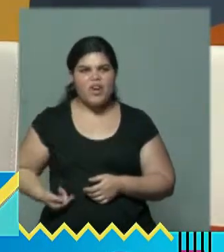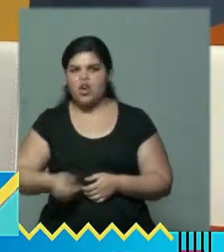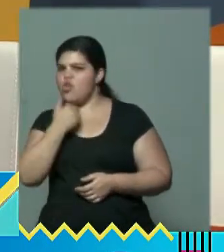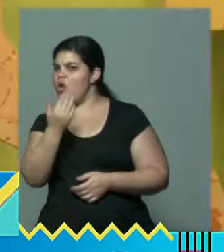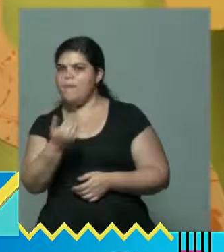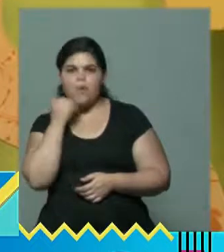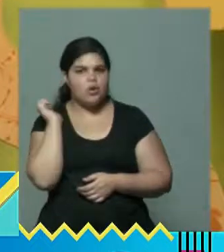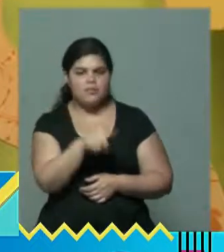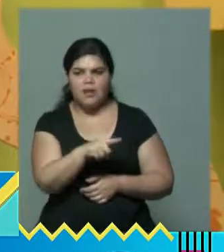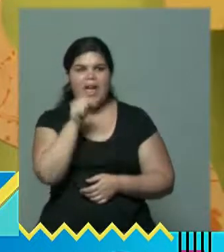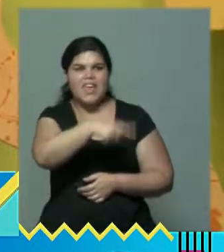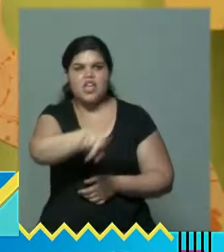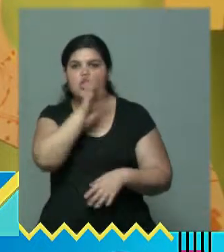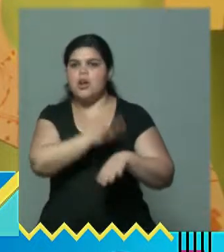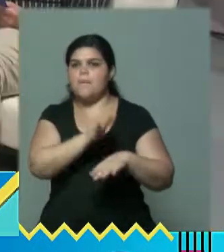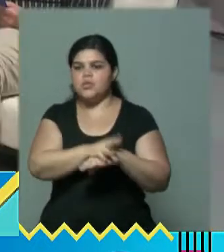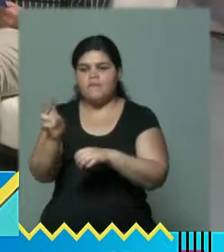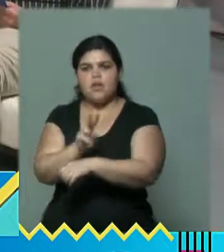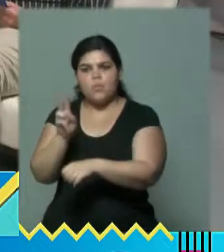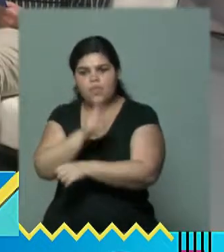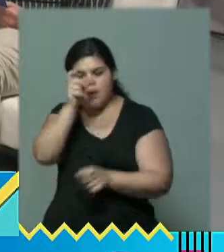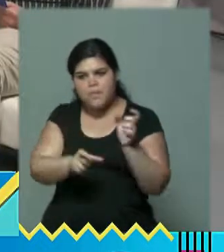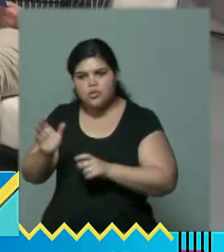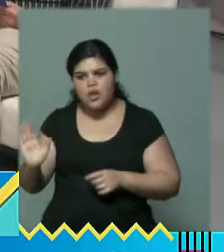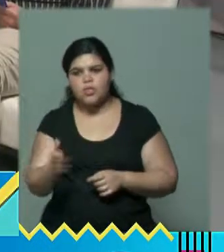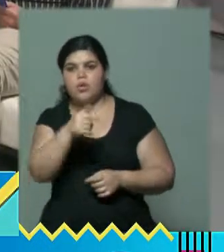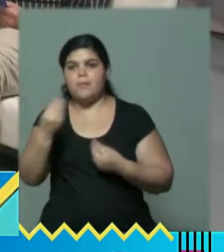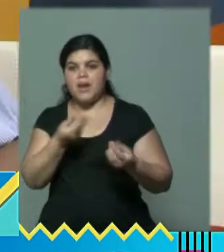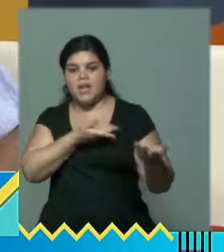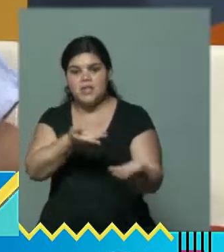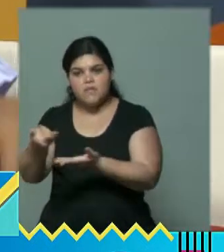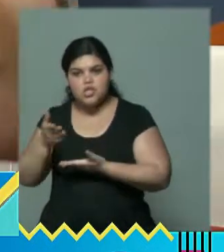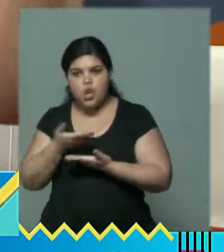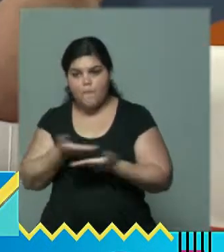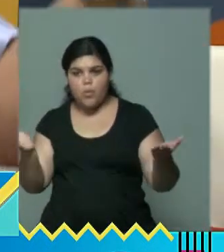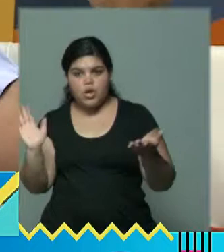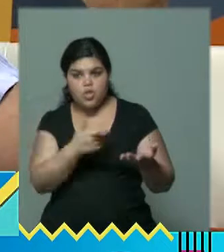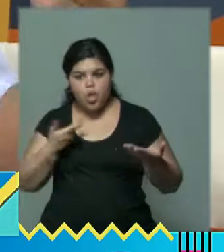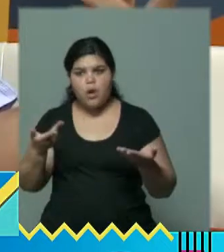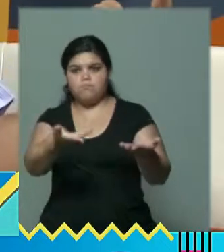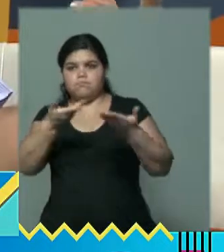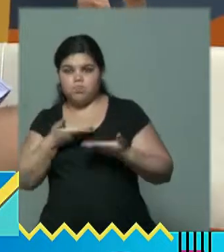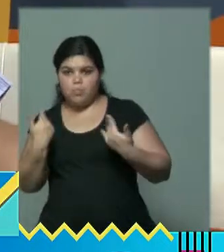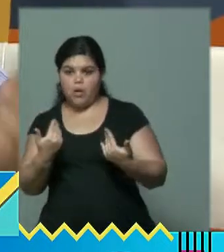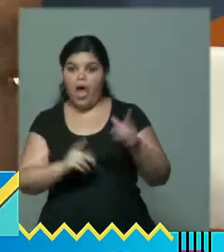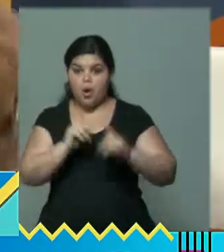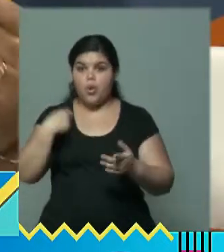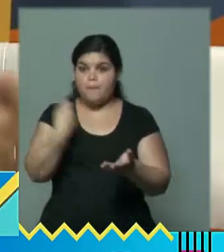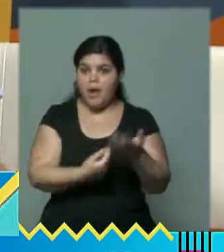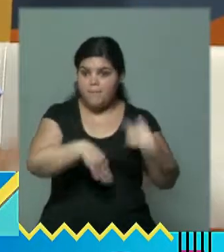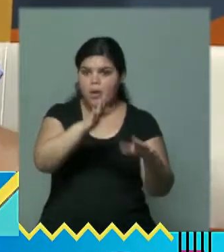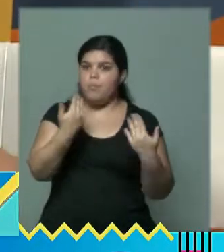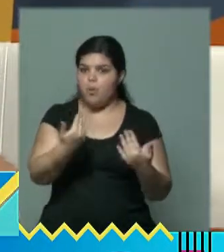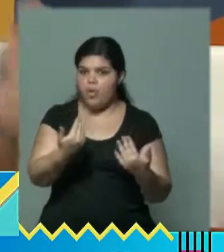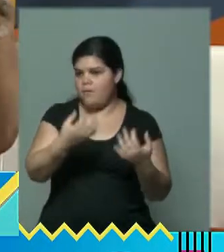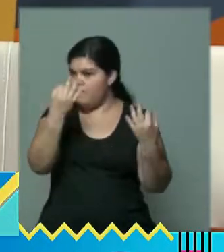Estado tiene que velar para que todos ingresemos a los servicios públicos. Y si unos pueden más, en buena hora. Pero no por